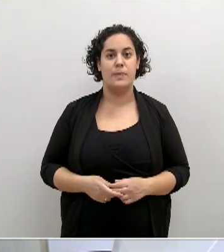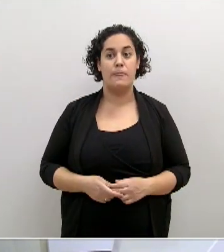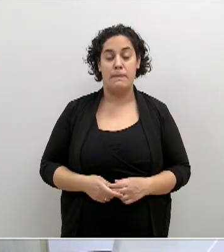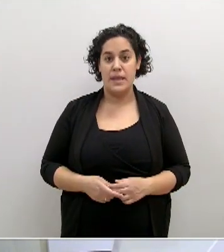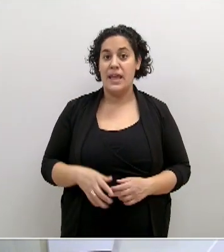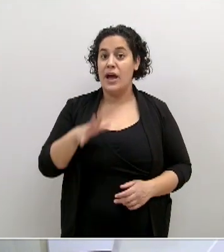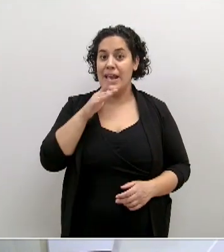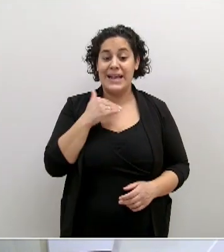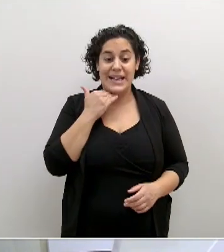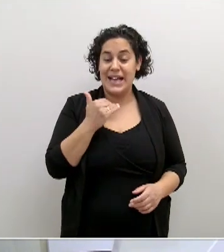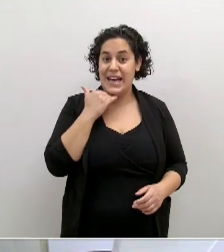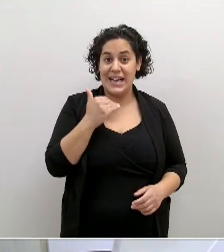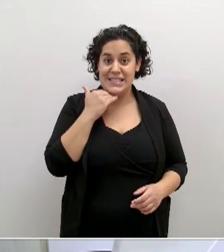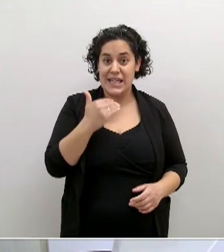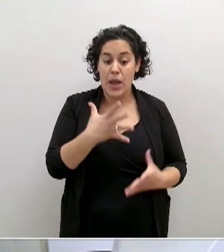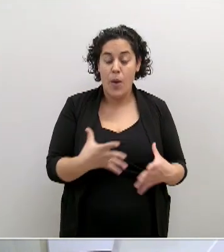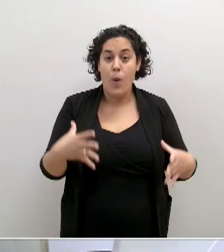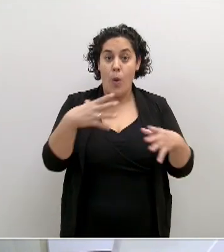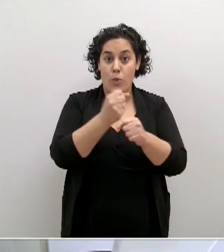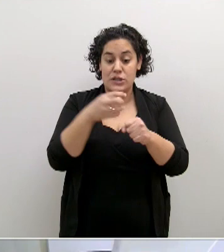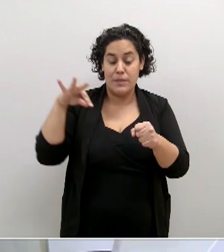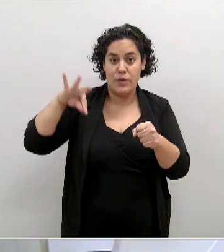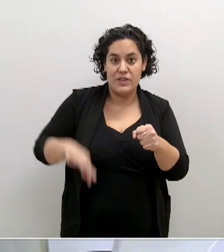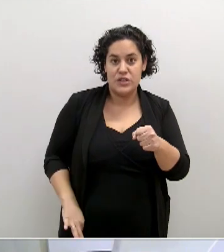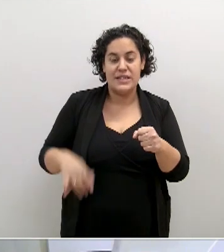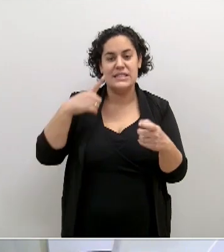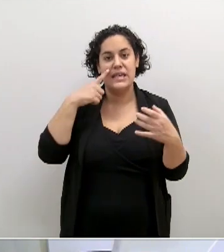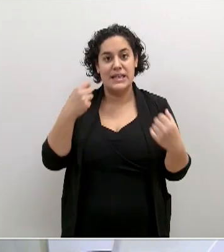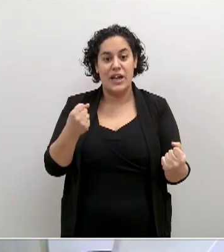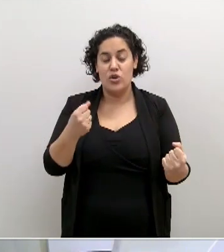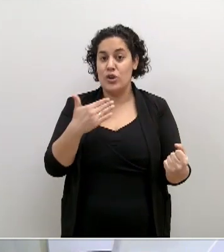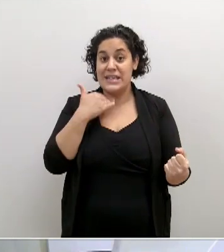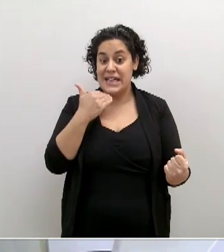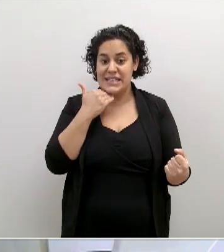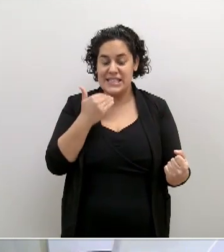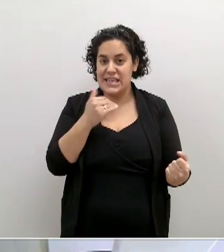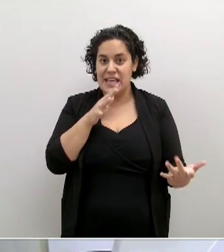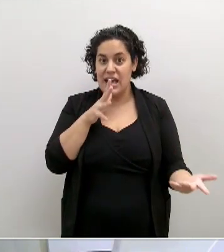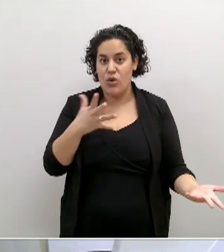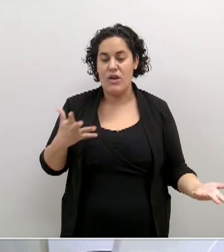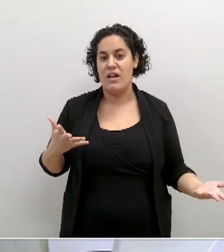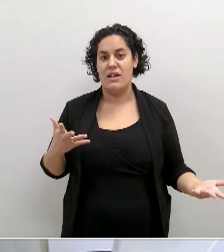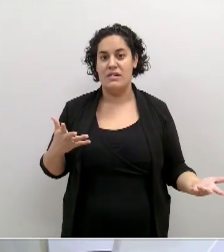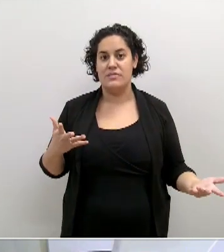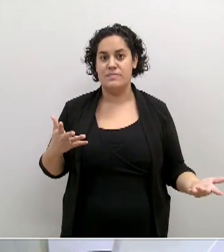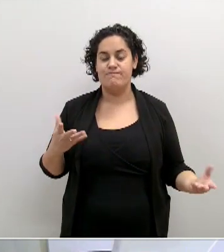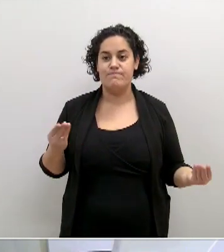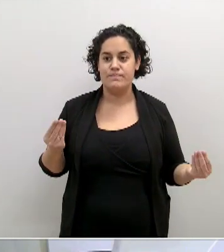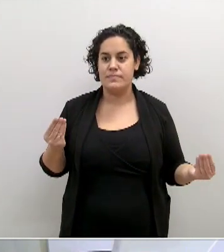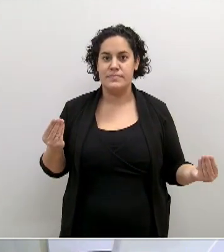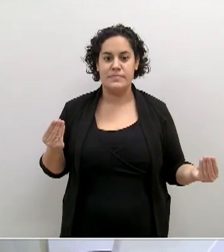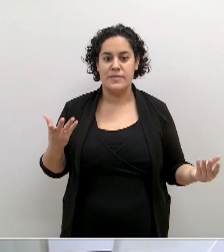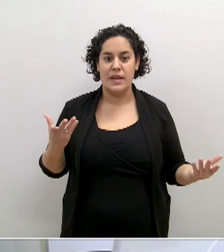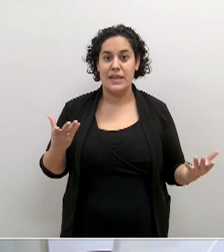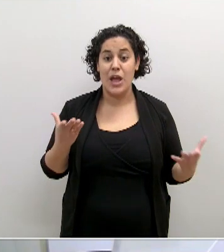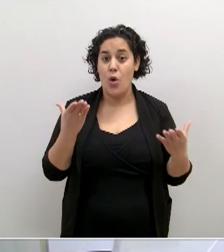prácticamente las bolsas de los profesionales sanitarios ahora mismo no hay